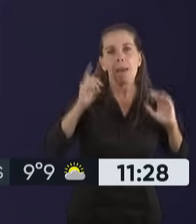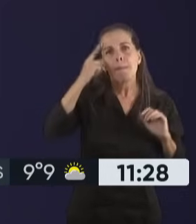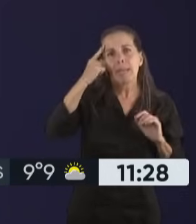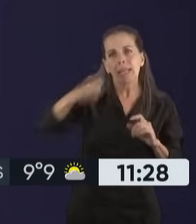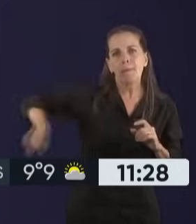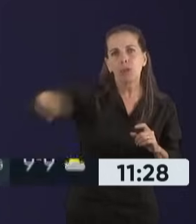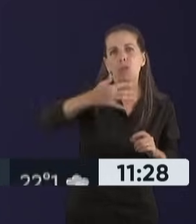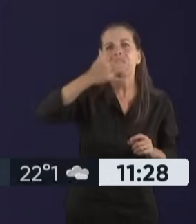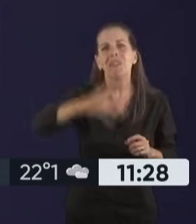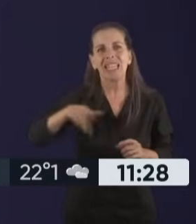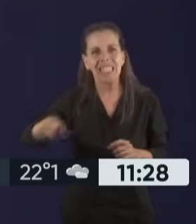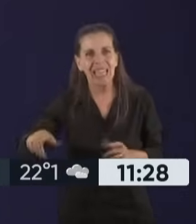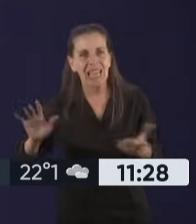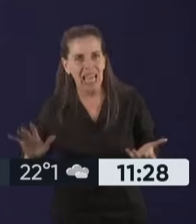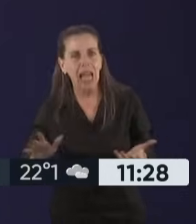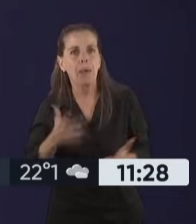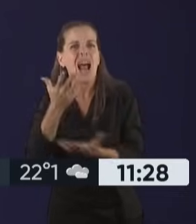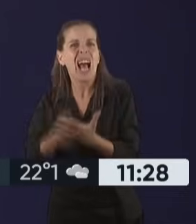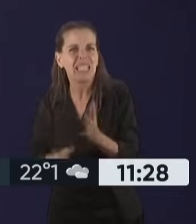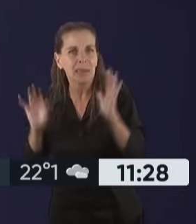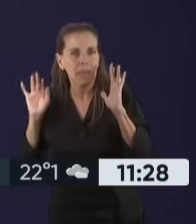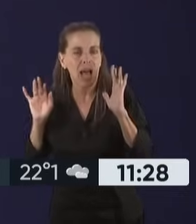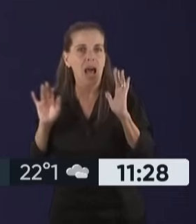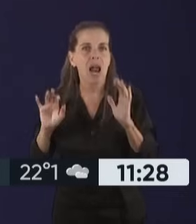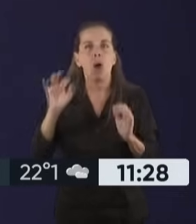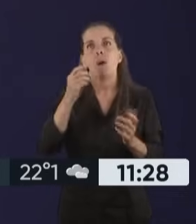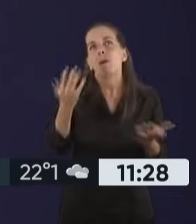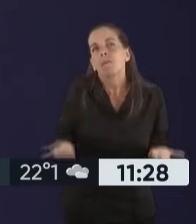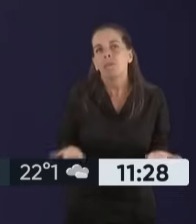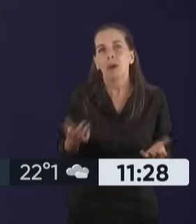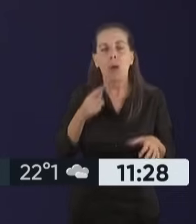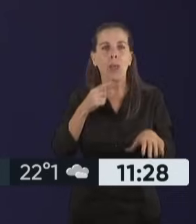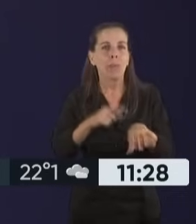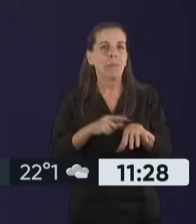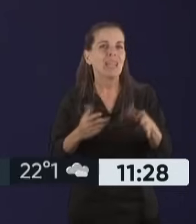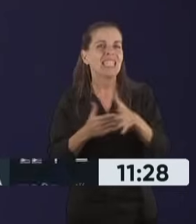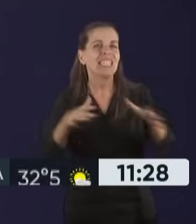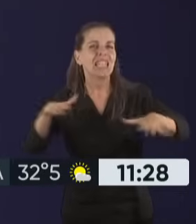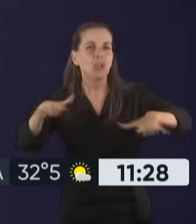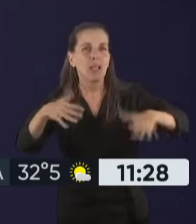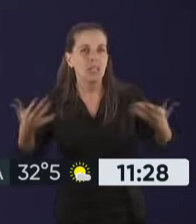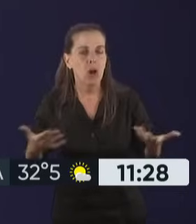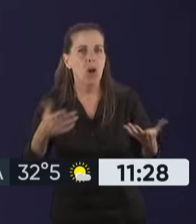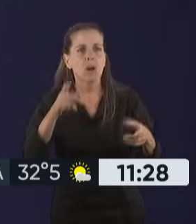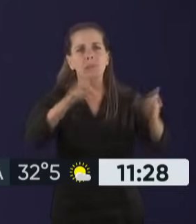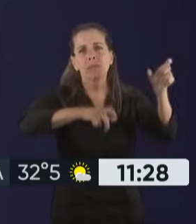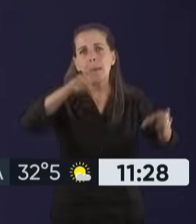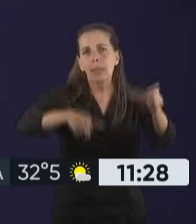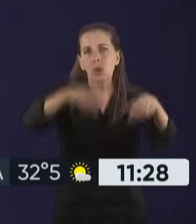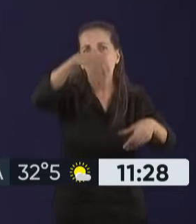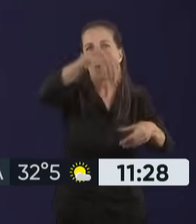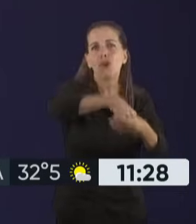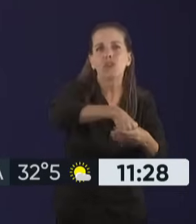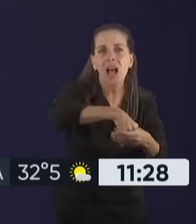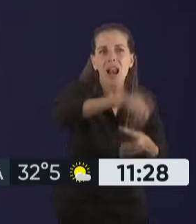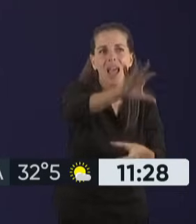rápida a las vistas de la realidad, ¿no? De un pueblo, de una ciudadanía que pide otra cosa y de una ciudadanía